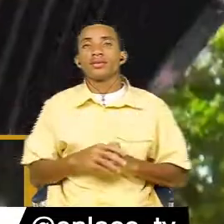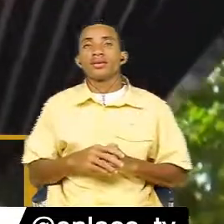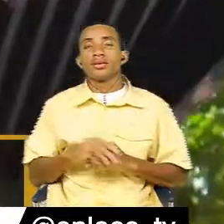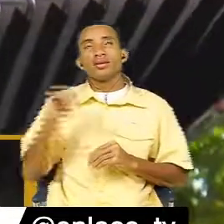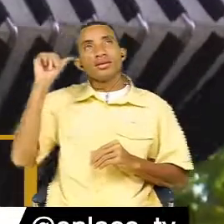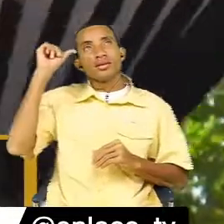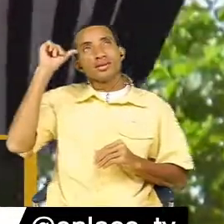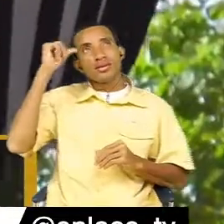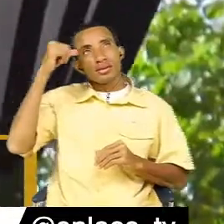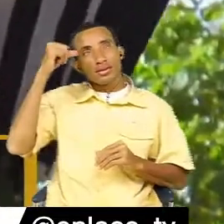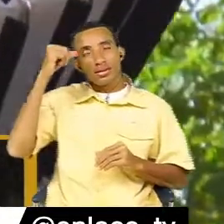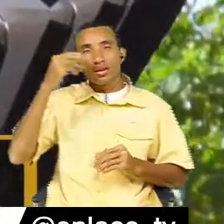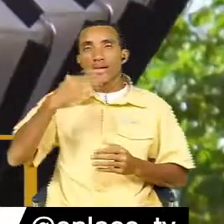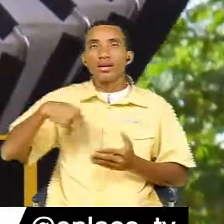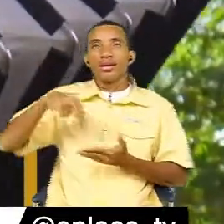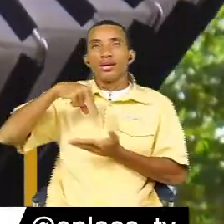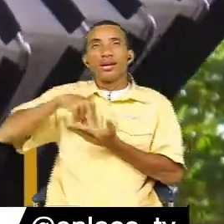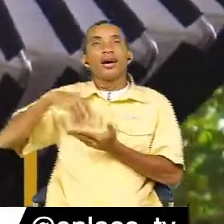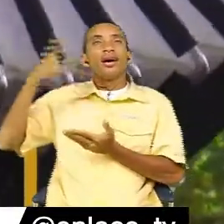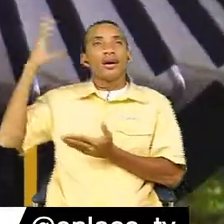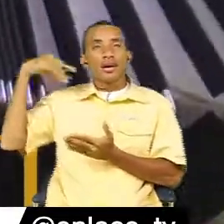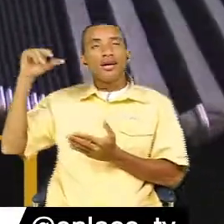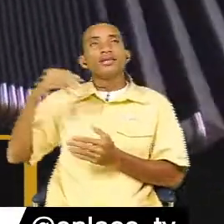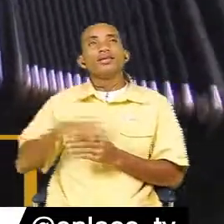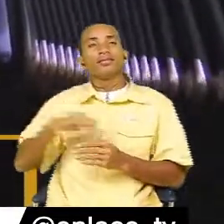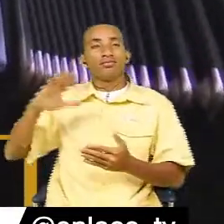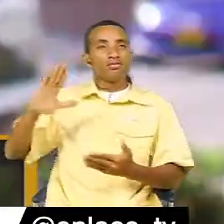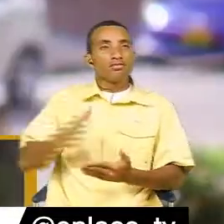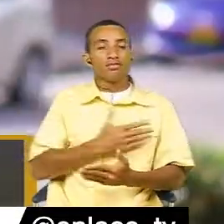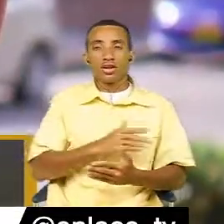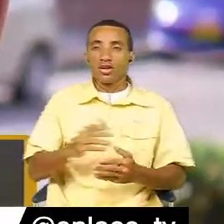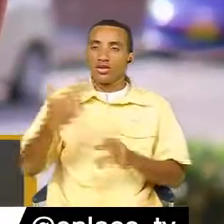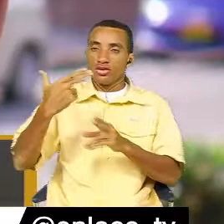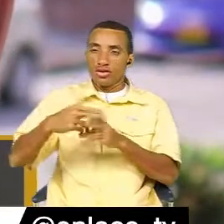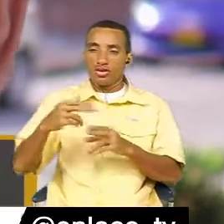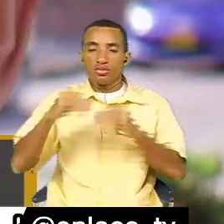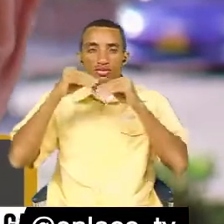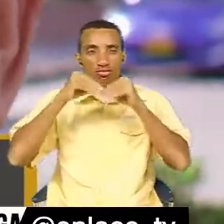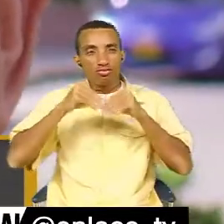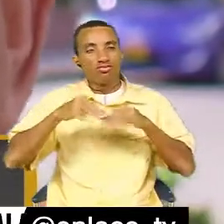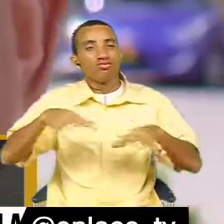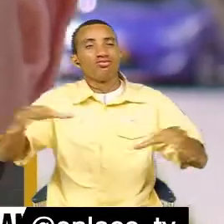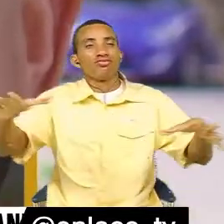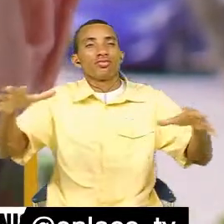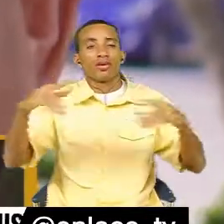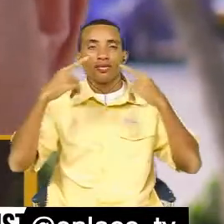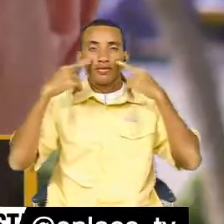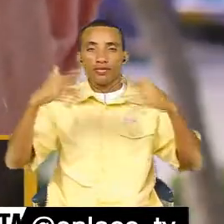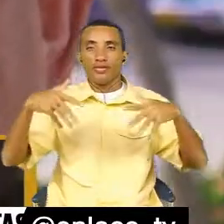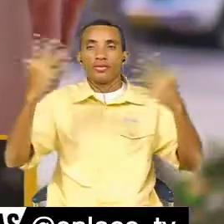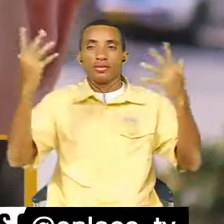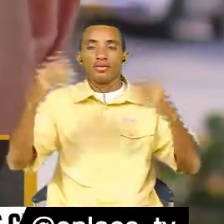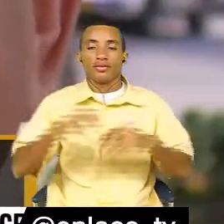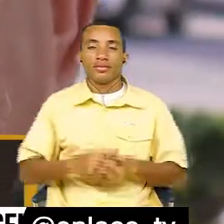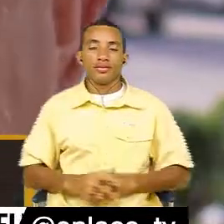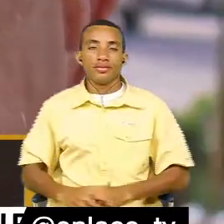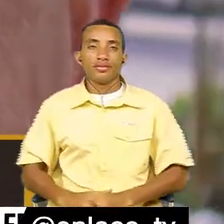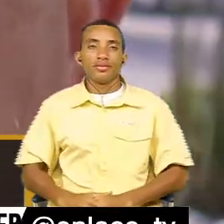recordar en tarima las mieles de aquellos días donde su nombre y talento eran y siguen siendo de larga